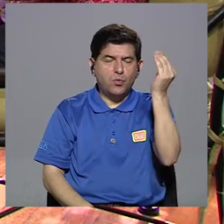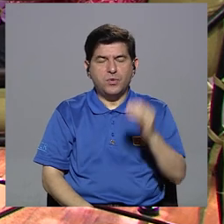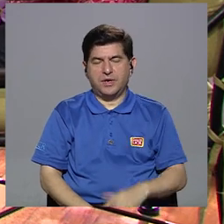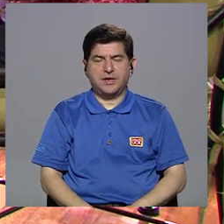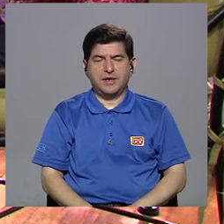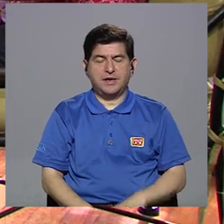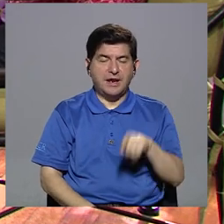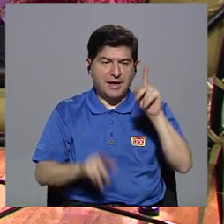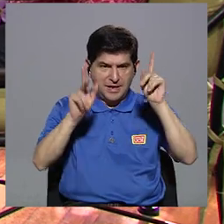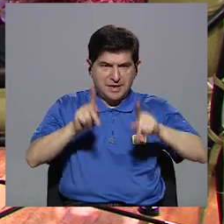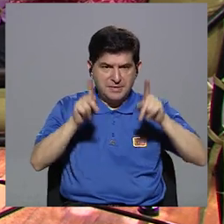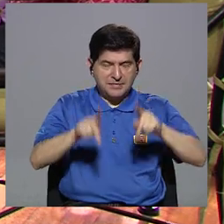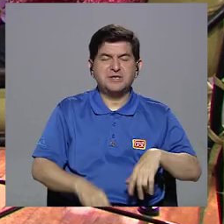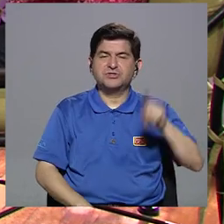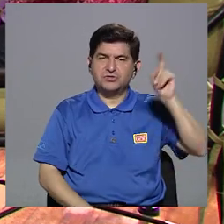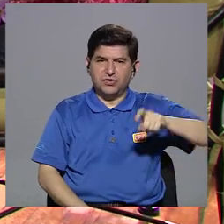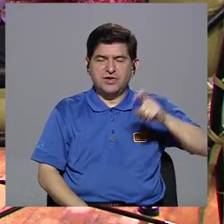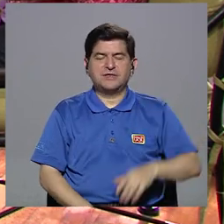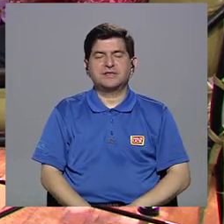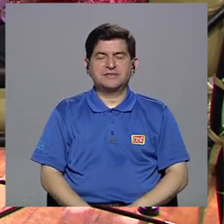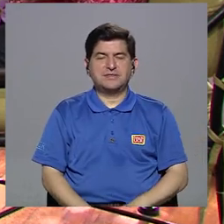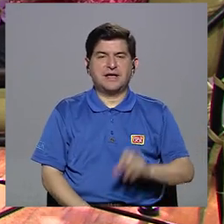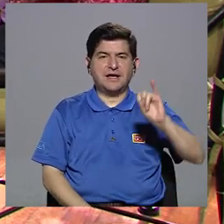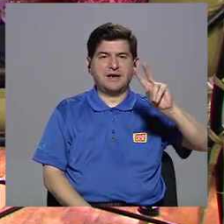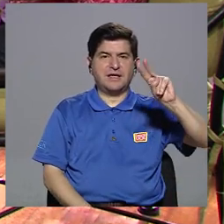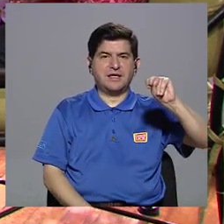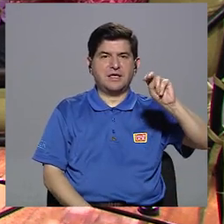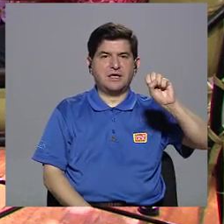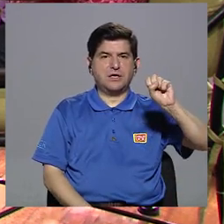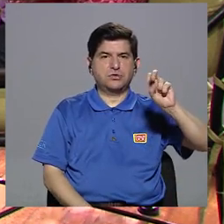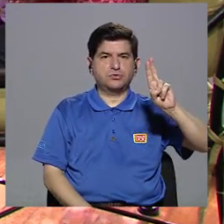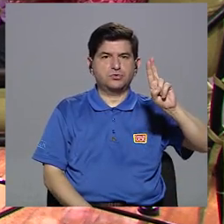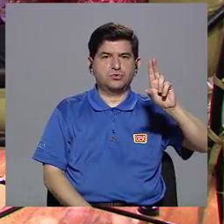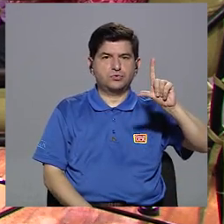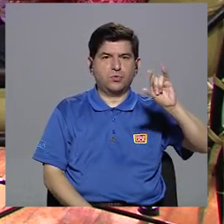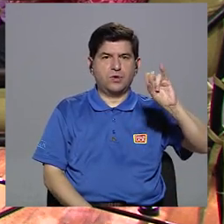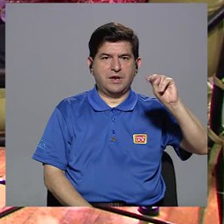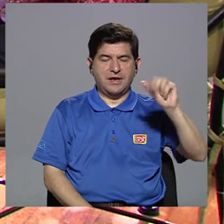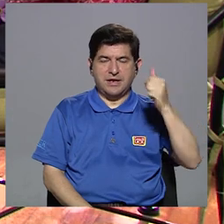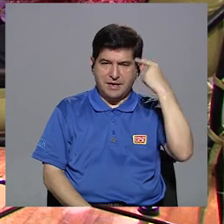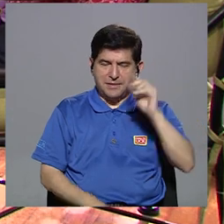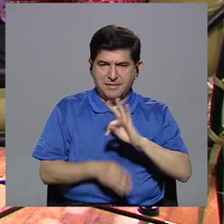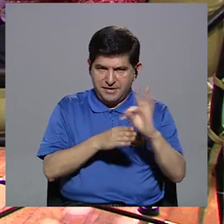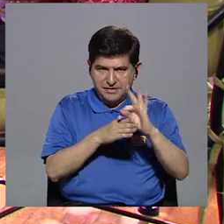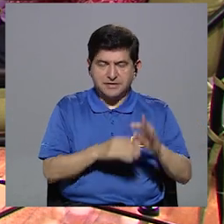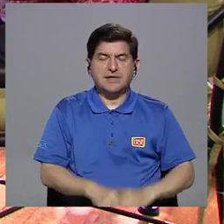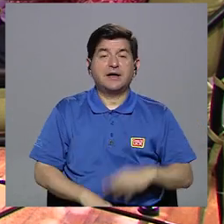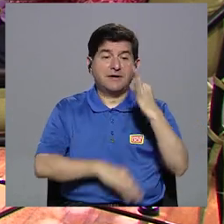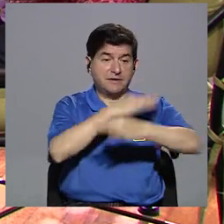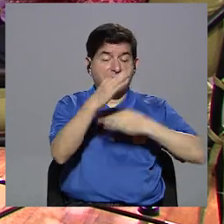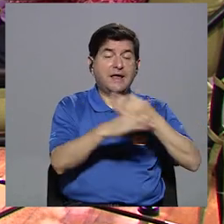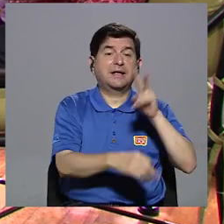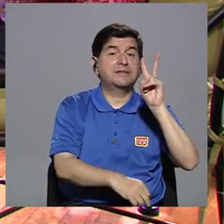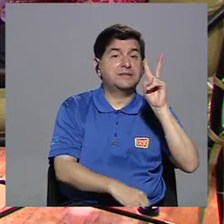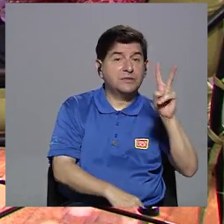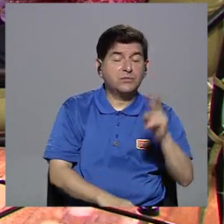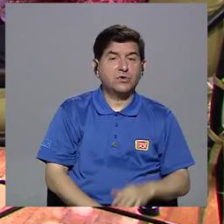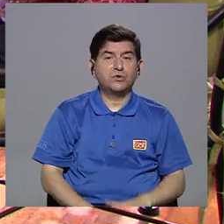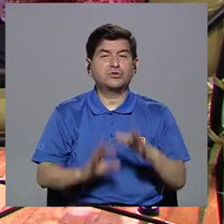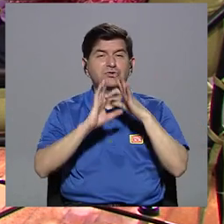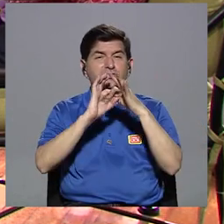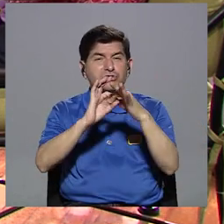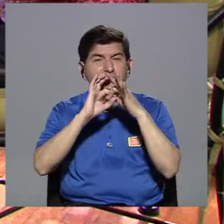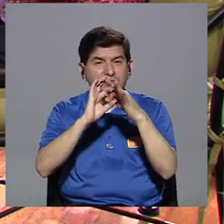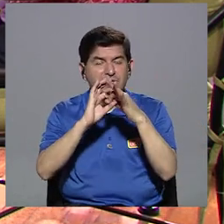insulinodependiente de sus pacientes desde el principio necesitan insulina para el tratamiento y la diabetes tipo 2 qué es la